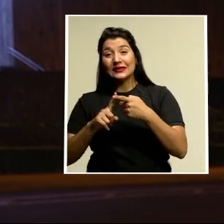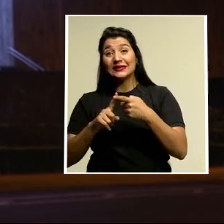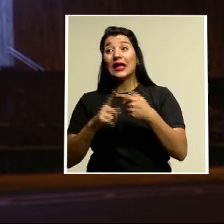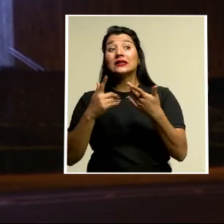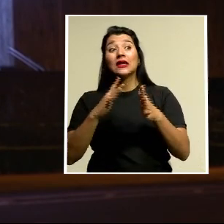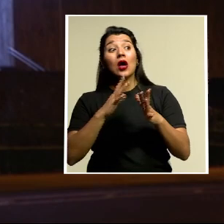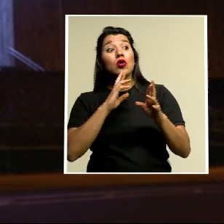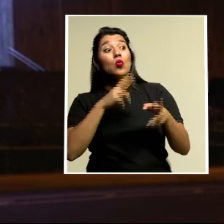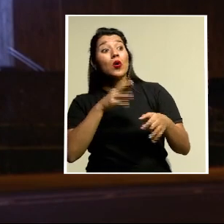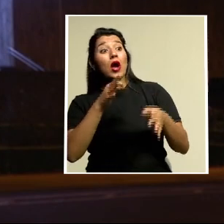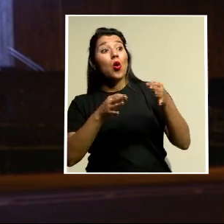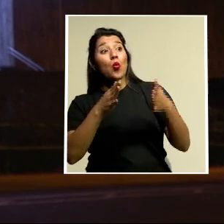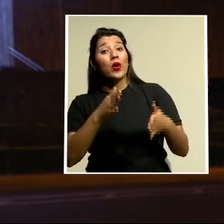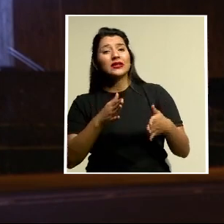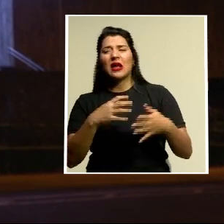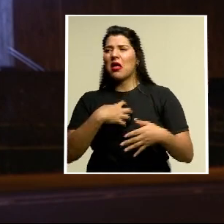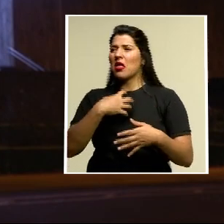céntimos.